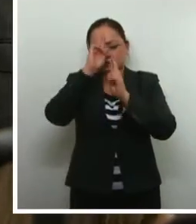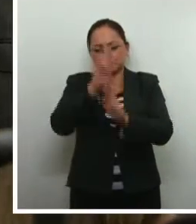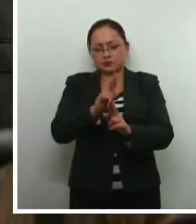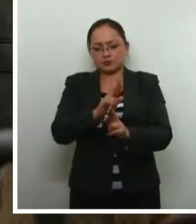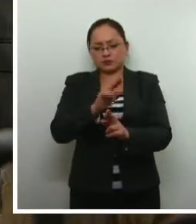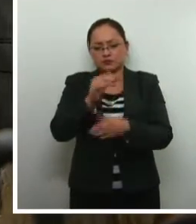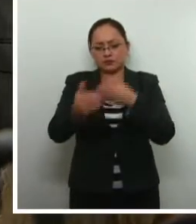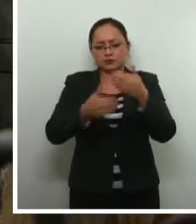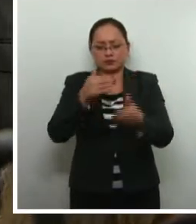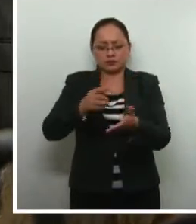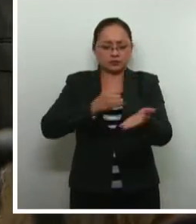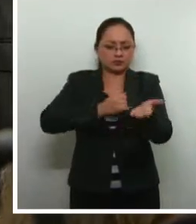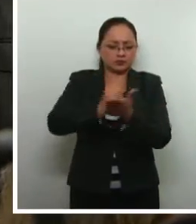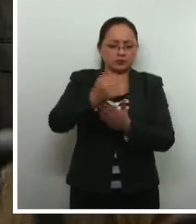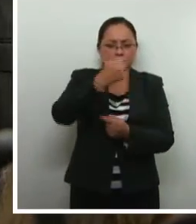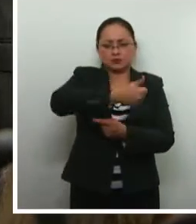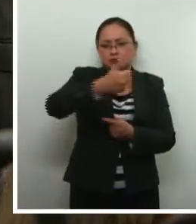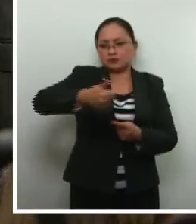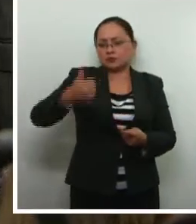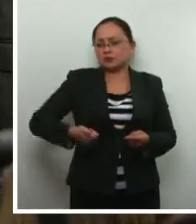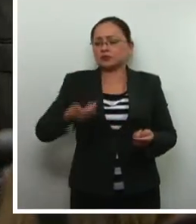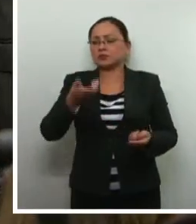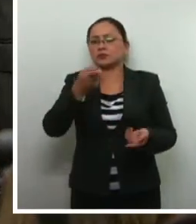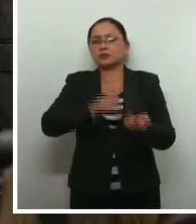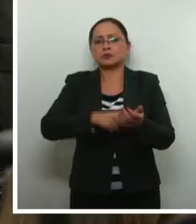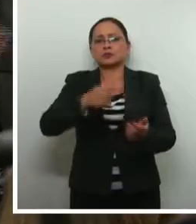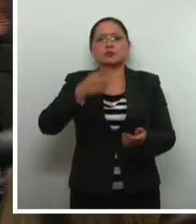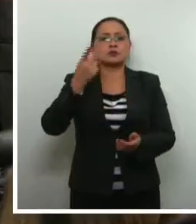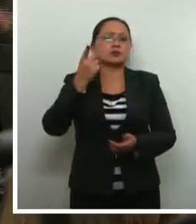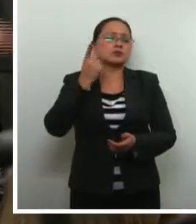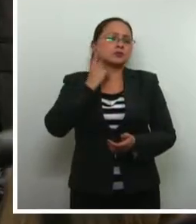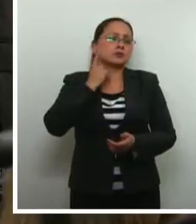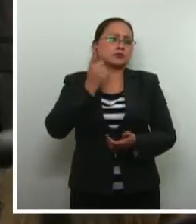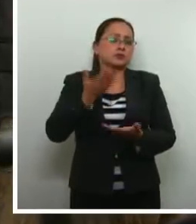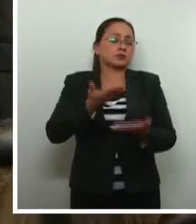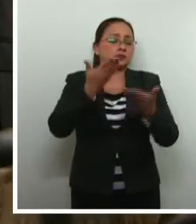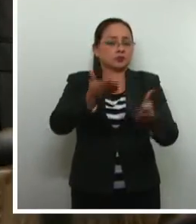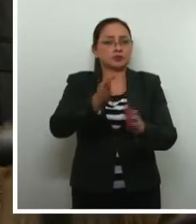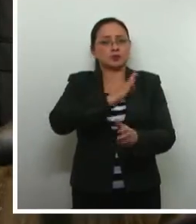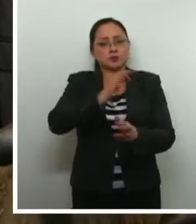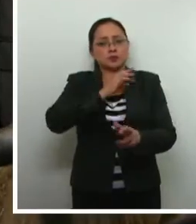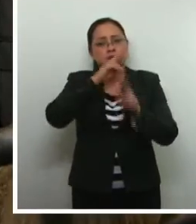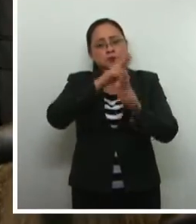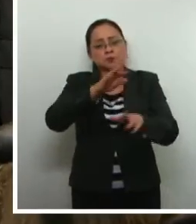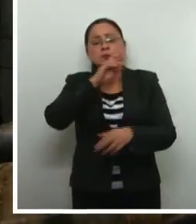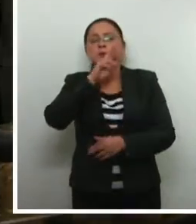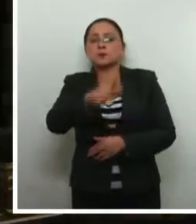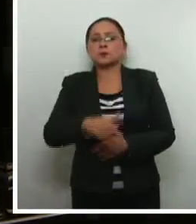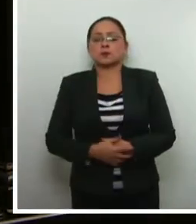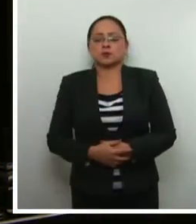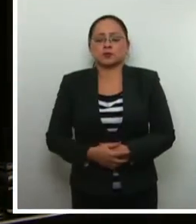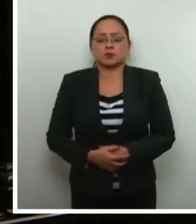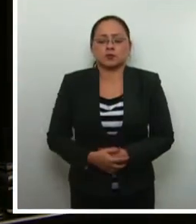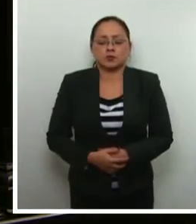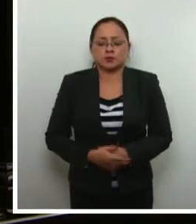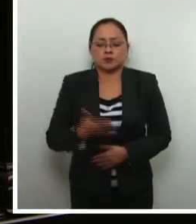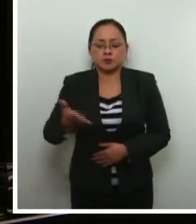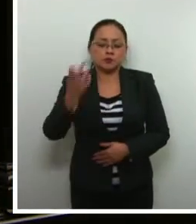la decisión de cada una y cada uno de los legisladores y que resulte lo que deba. Diputado